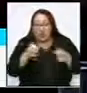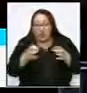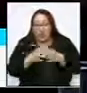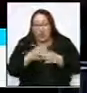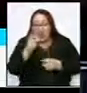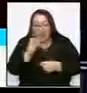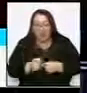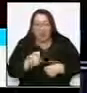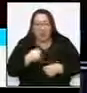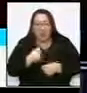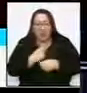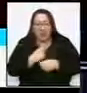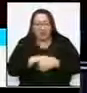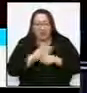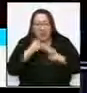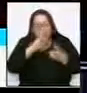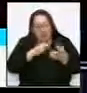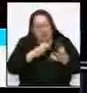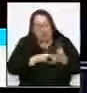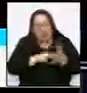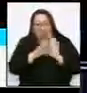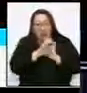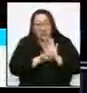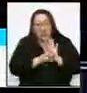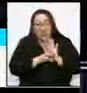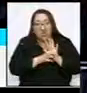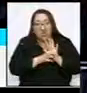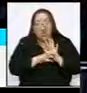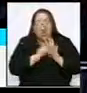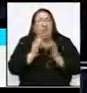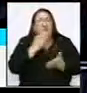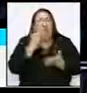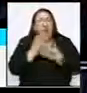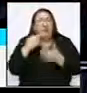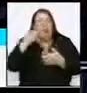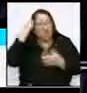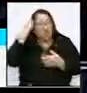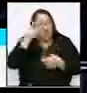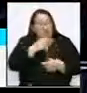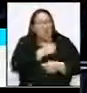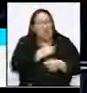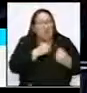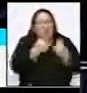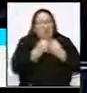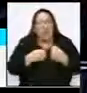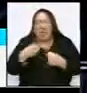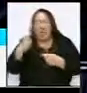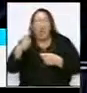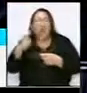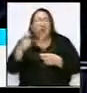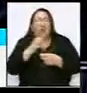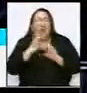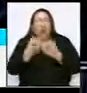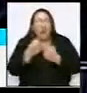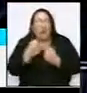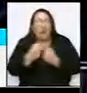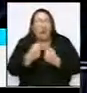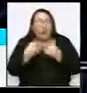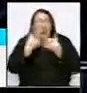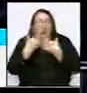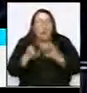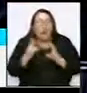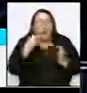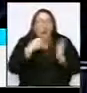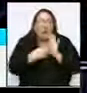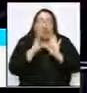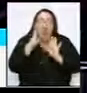constitucionalista, esté por encima de la coyuntura política. Por tanto, si esto es así, lo